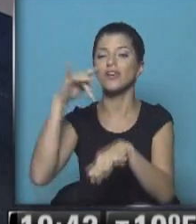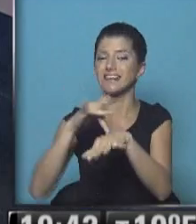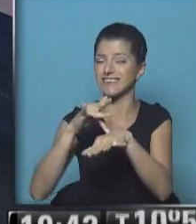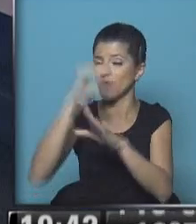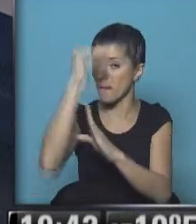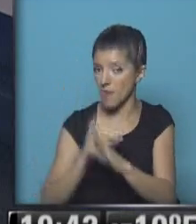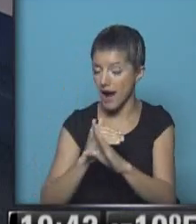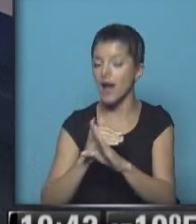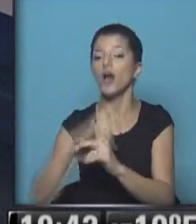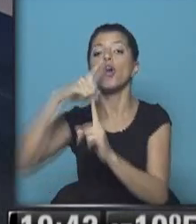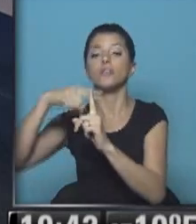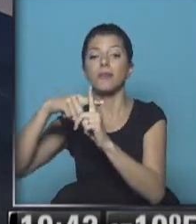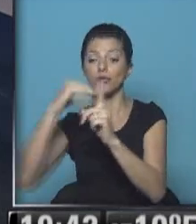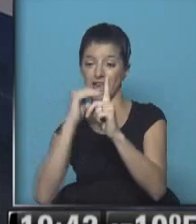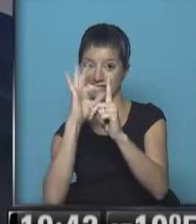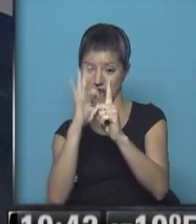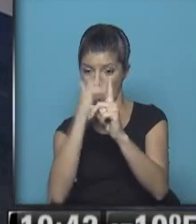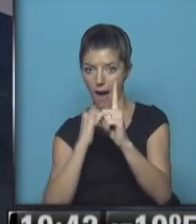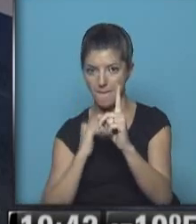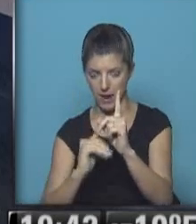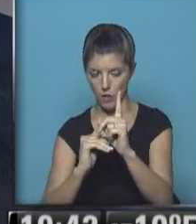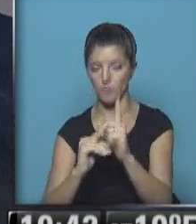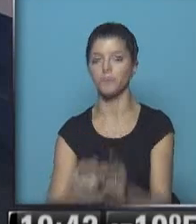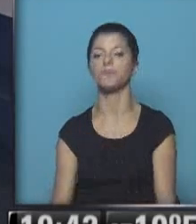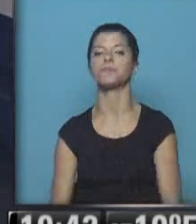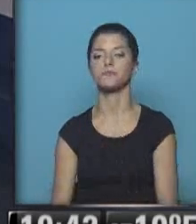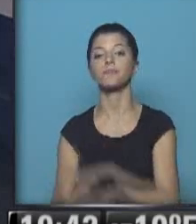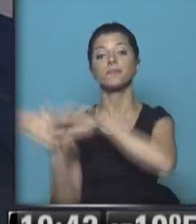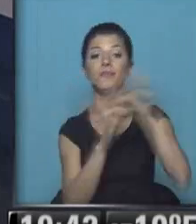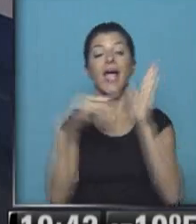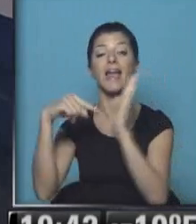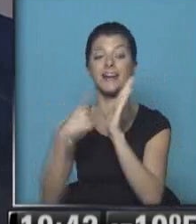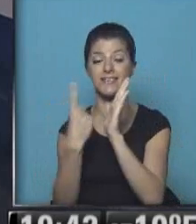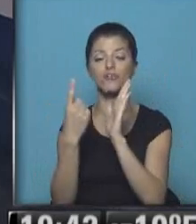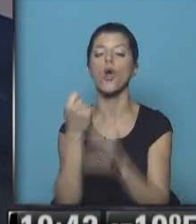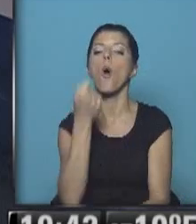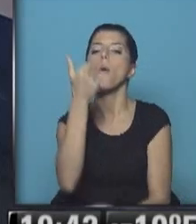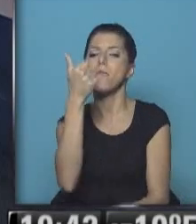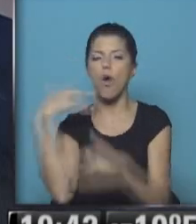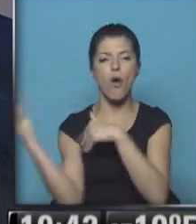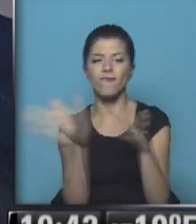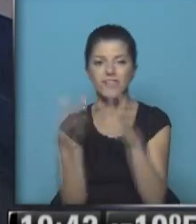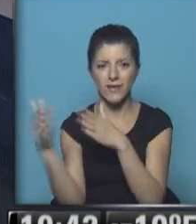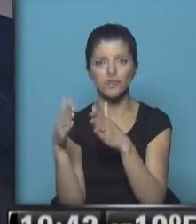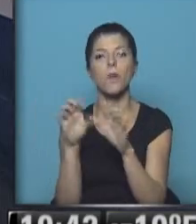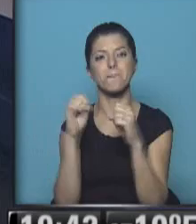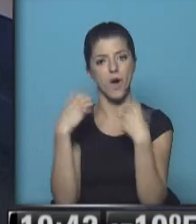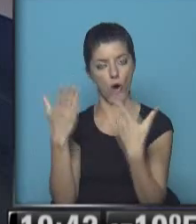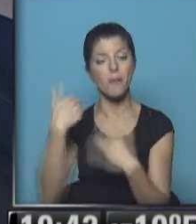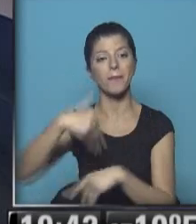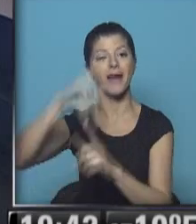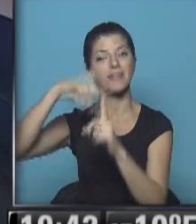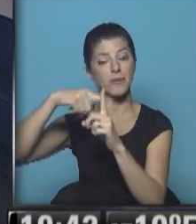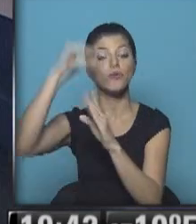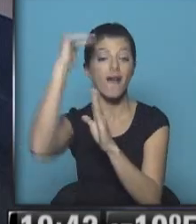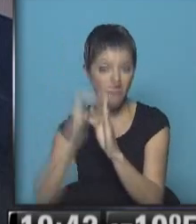térmica con temperaturas bajo cero. En la zona central de nuestro país, poco viento, poca nubosidad, condiciones favorables para que tengamos temperaturas muy